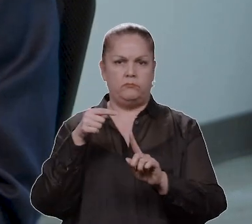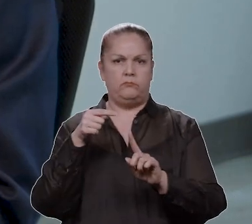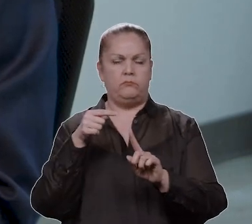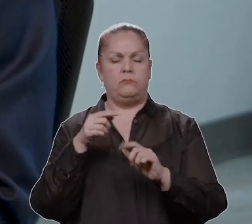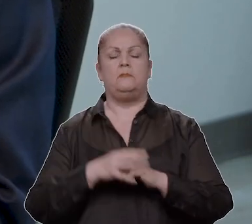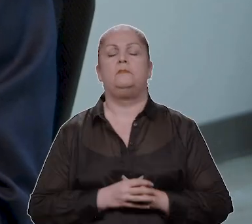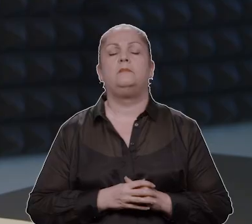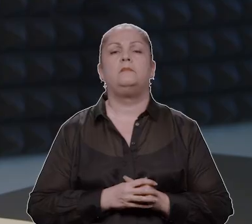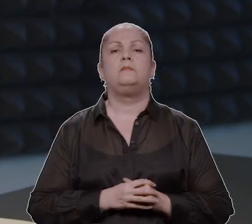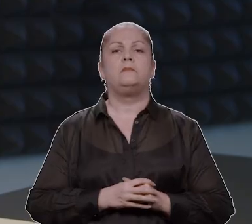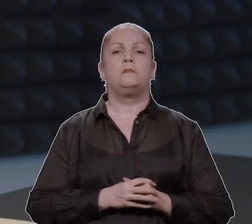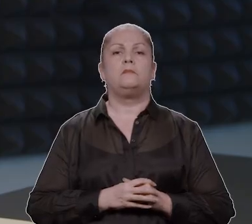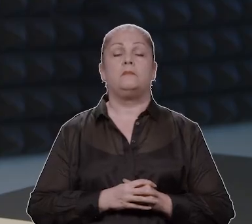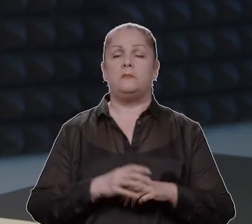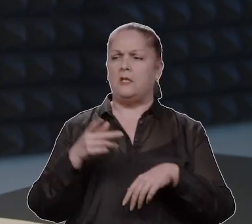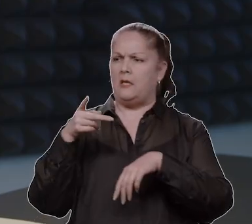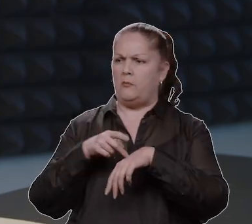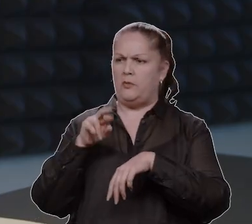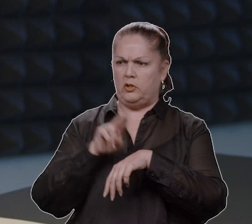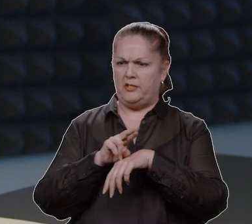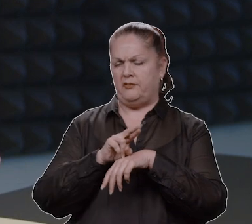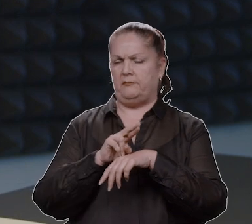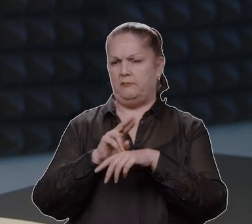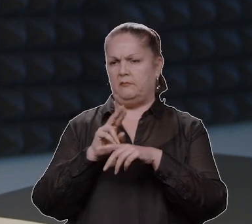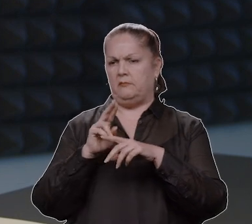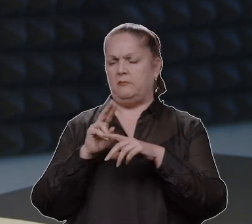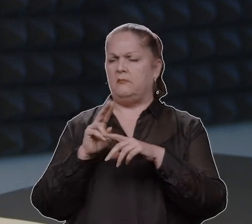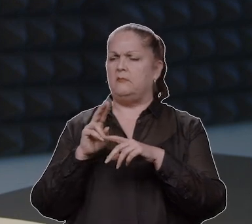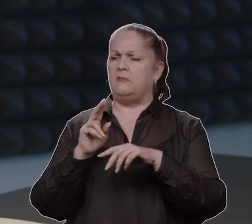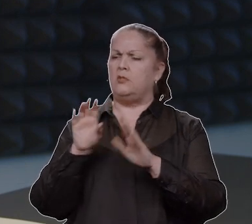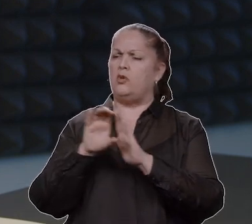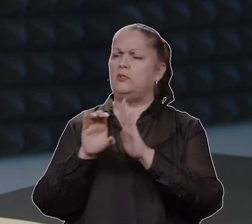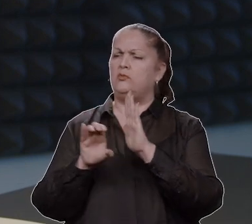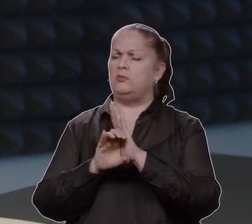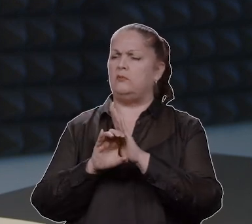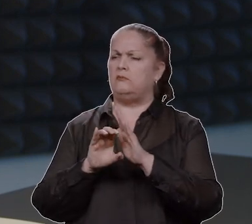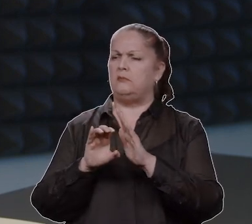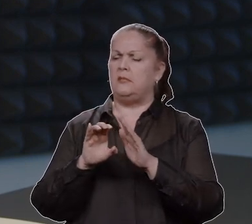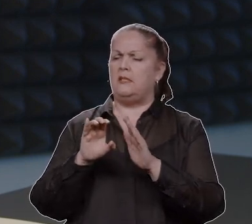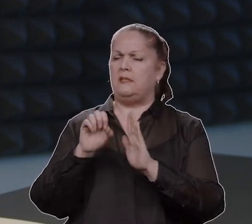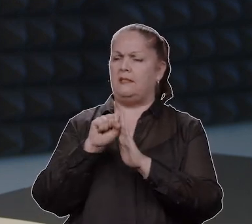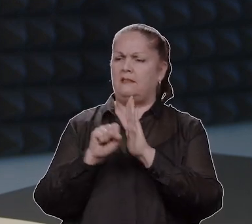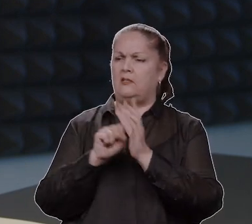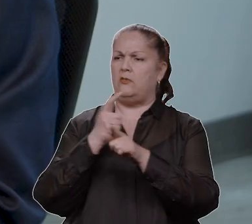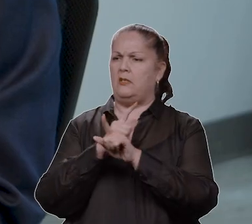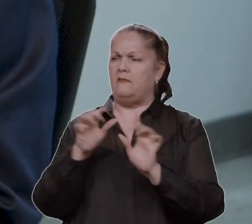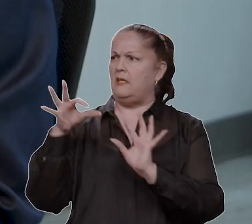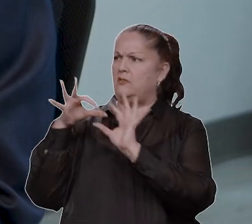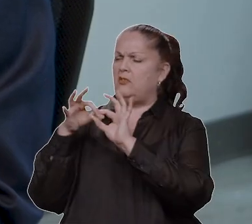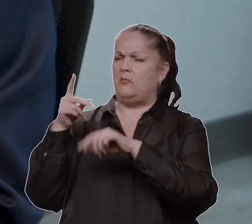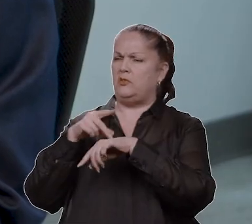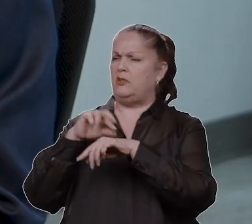otra consideración. Y en el caso de Puerto Rico, tal vez de manera muy general, ¿qué establece la Constitución del Estado Libre Asociado de Puerto Rico? Bien,